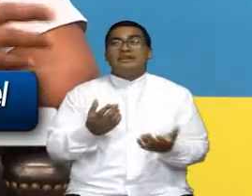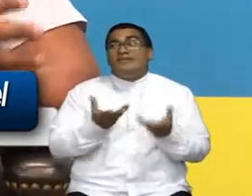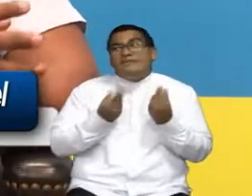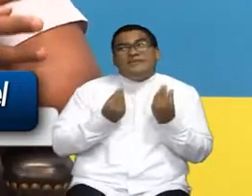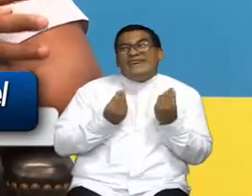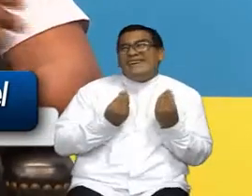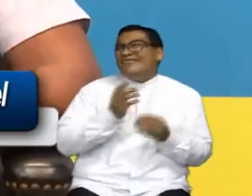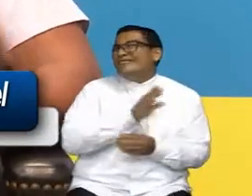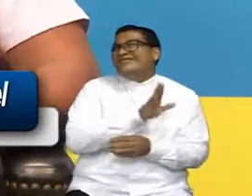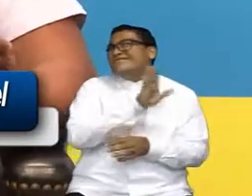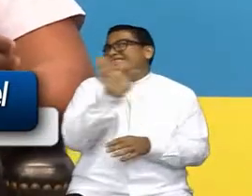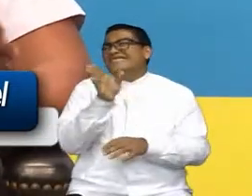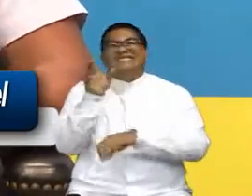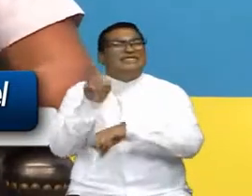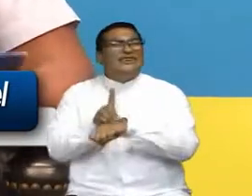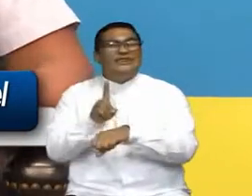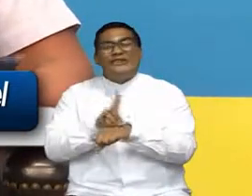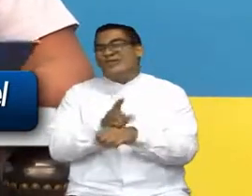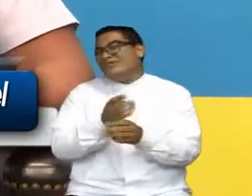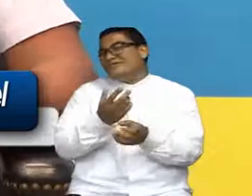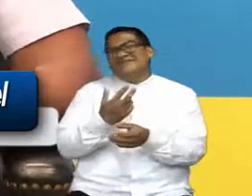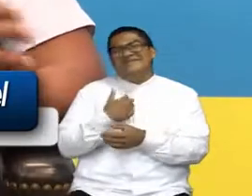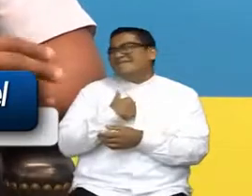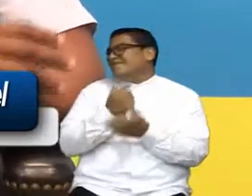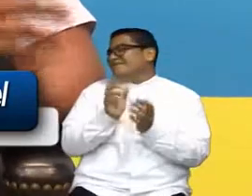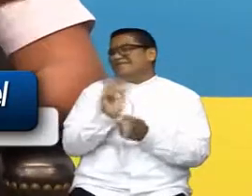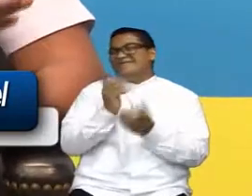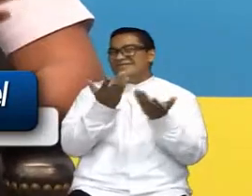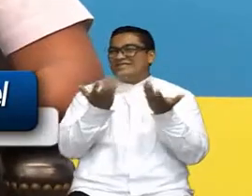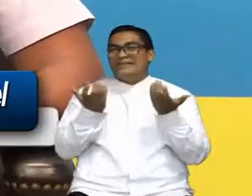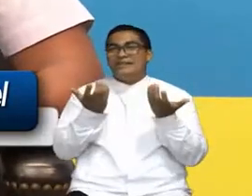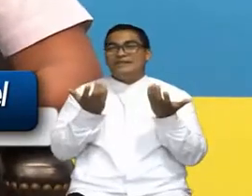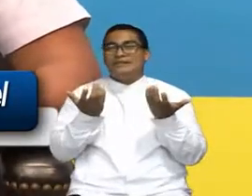los moretones aparecen y desaparecen por sí solos?